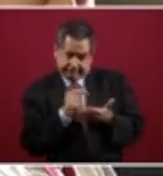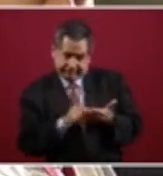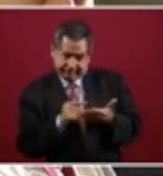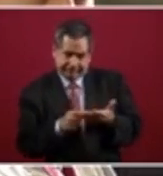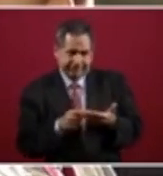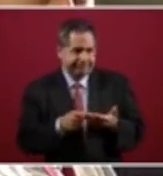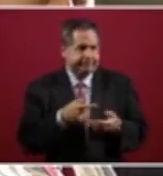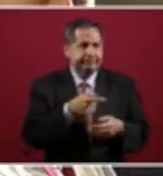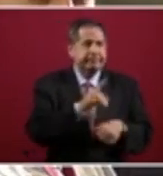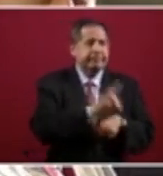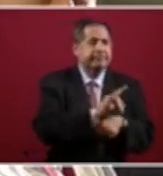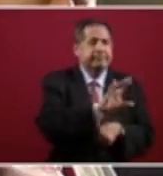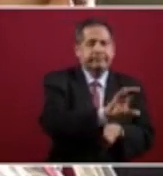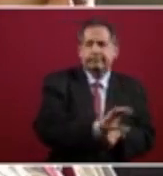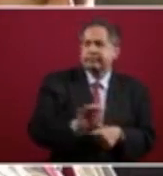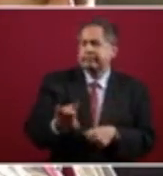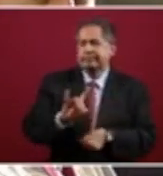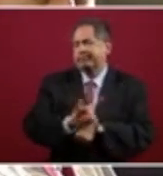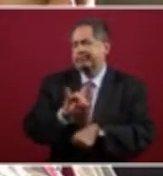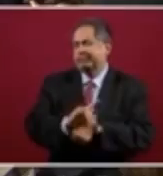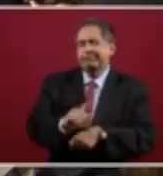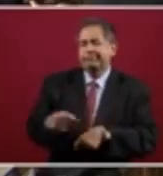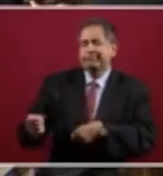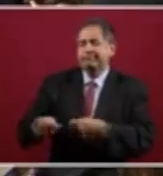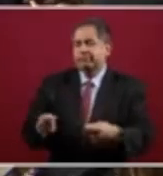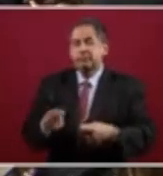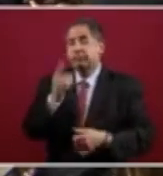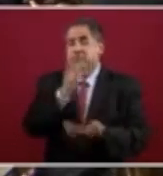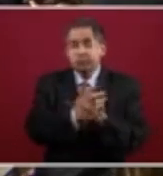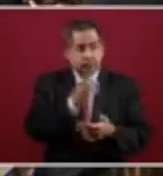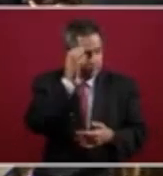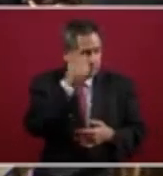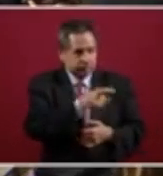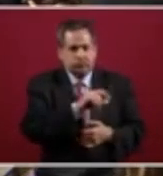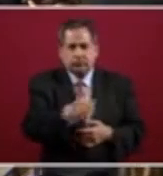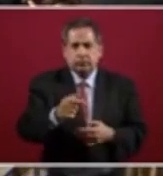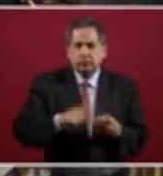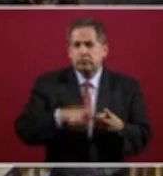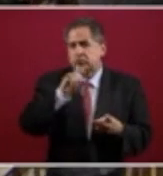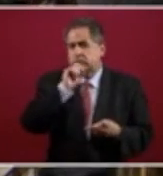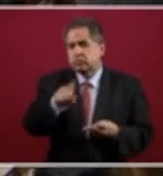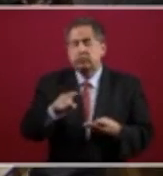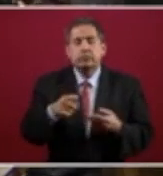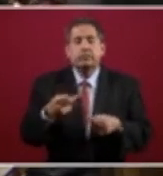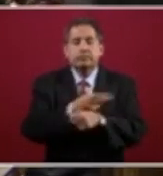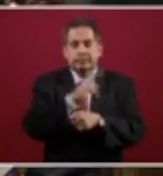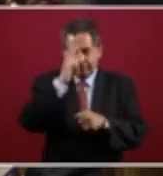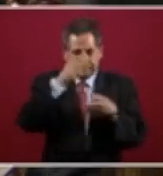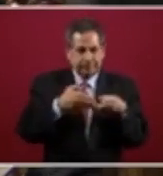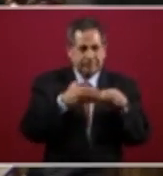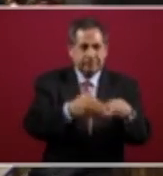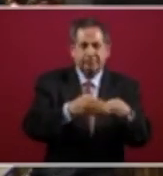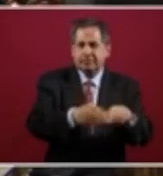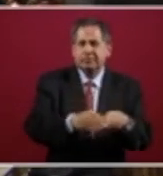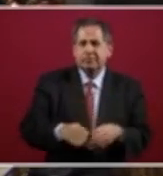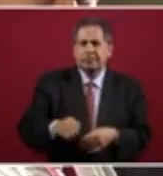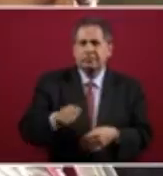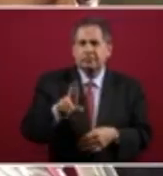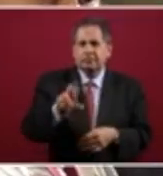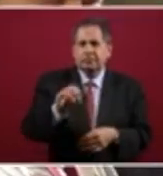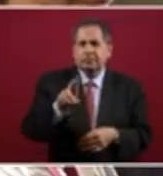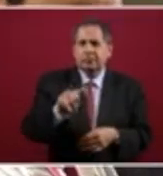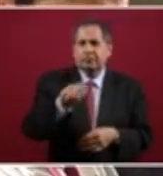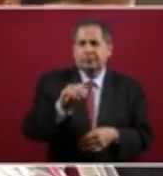estas transferencias simuladas, no solamente del chino. ¿Y qué pasó también el estatus de los barcos de Roberto Borge, si ya